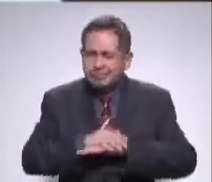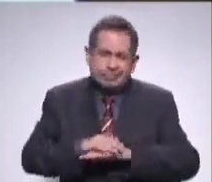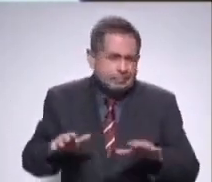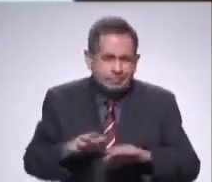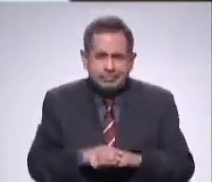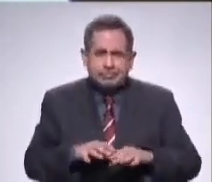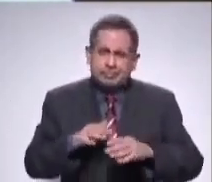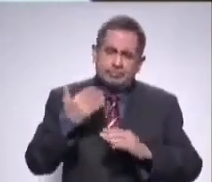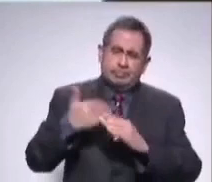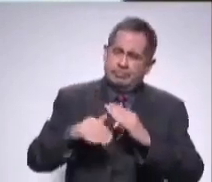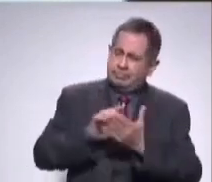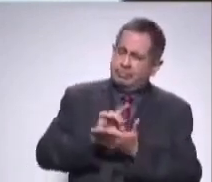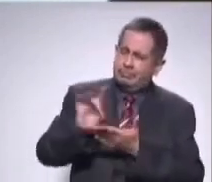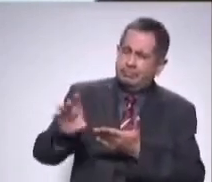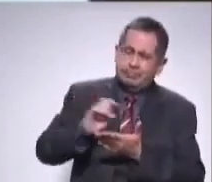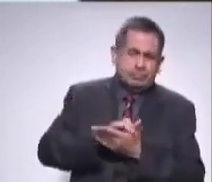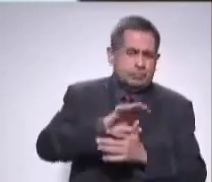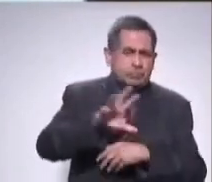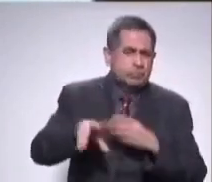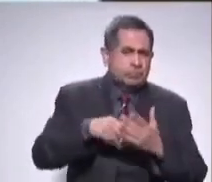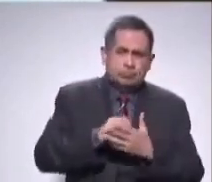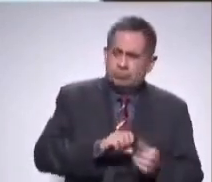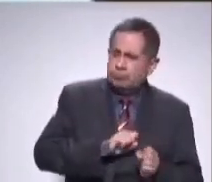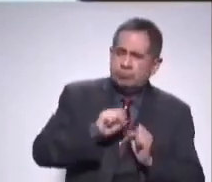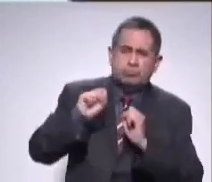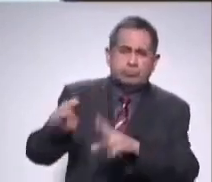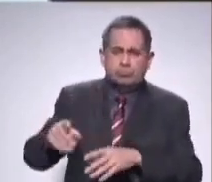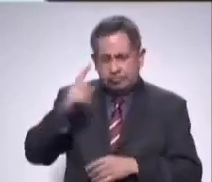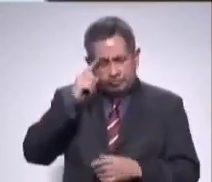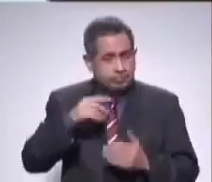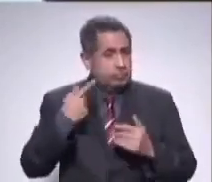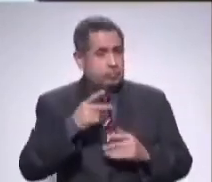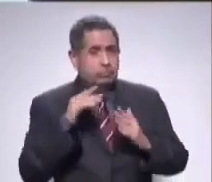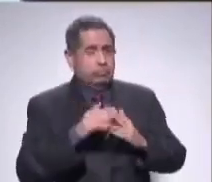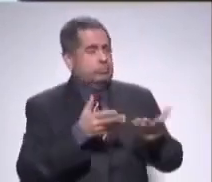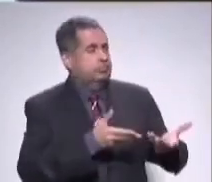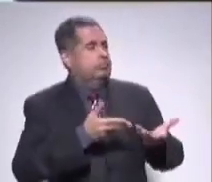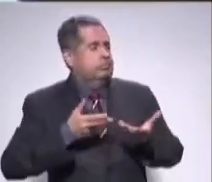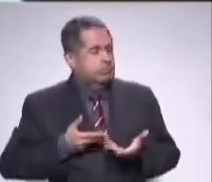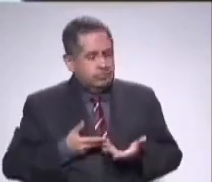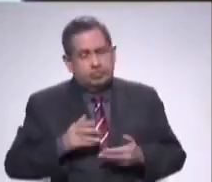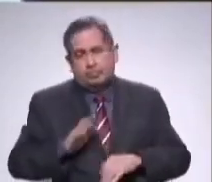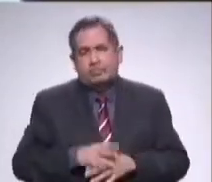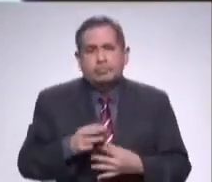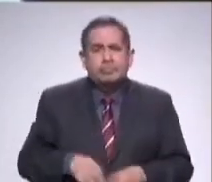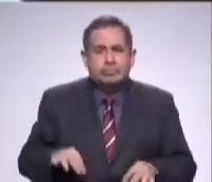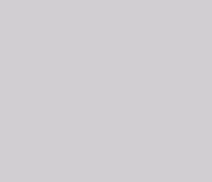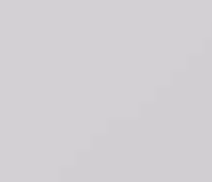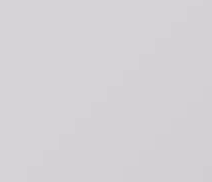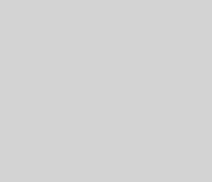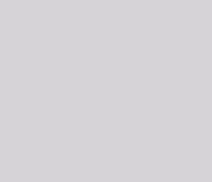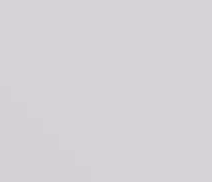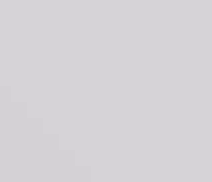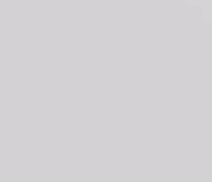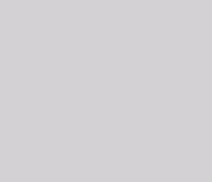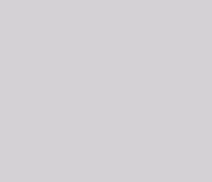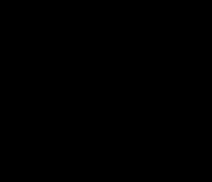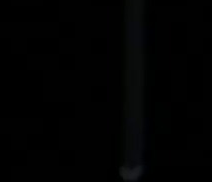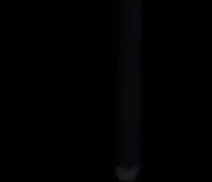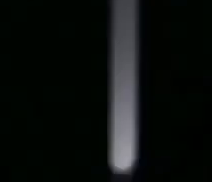recoger o enviar la información, o a la propia persona de los servicios que mandan esta información de mensajería.